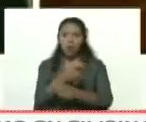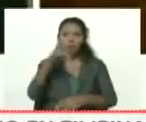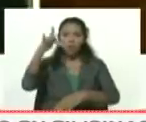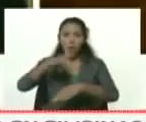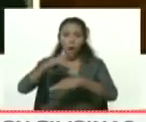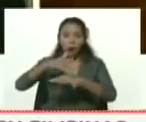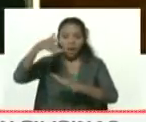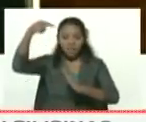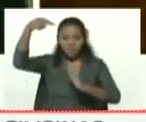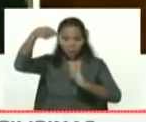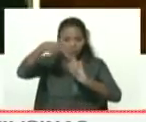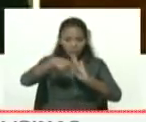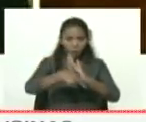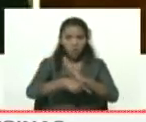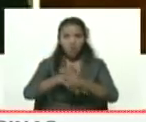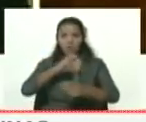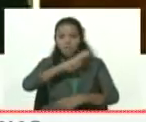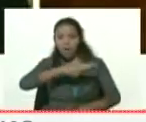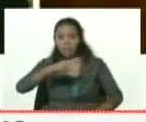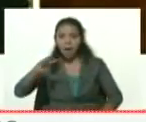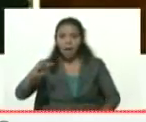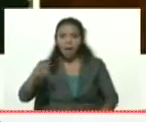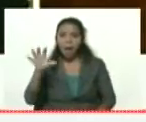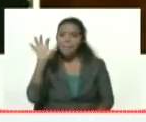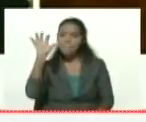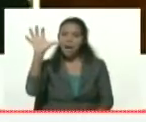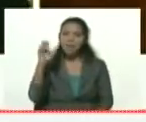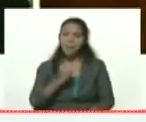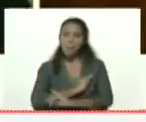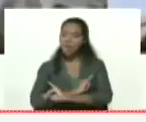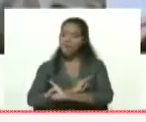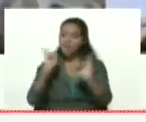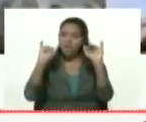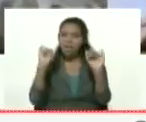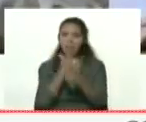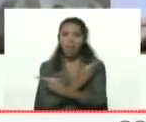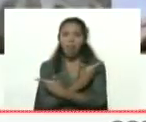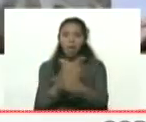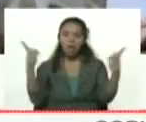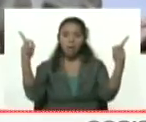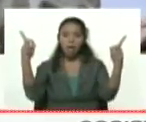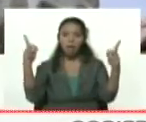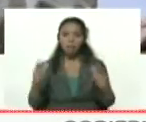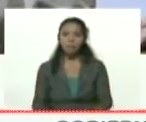mar, patria al fin liberada de cadenas y picos.